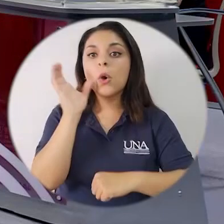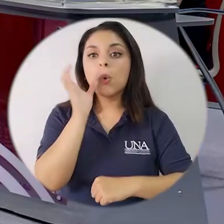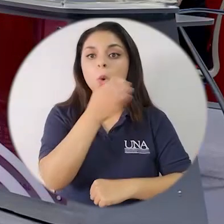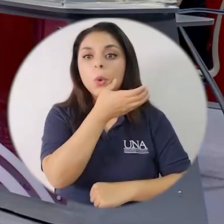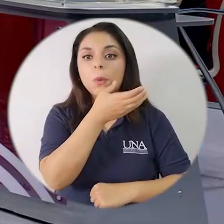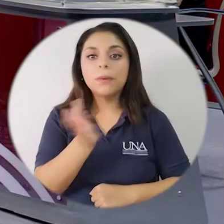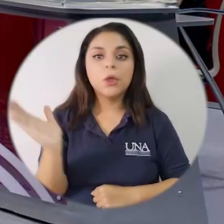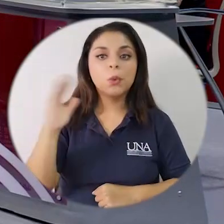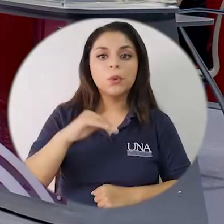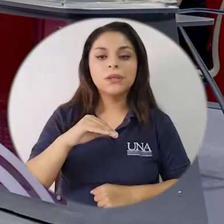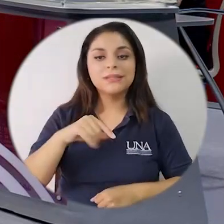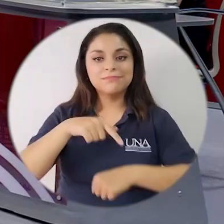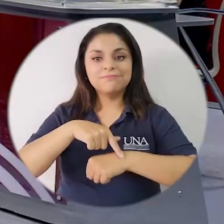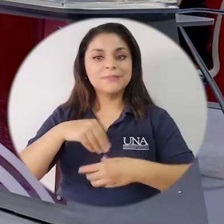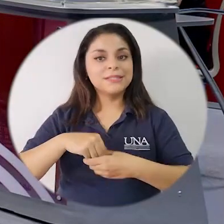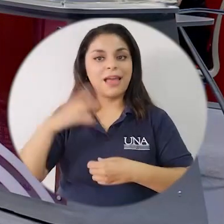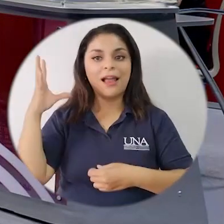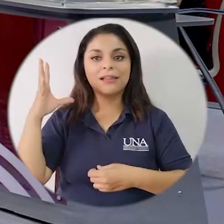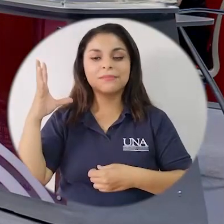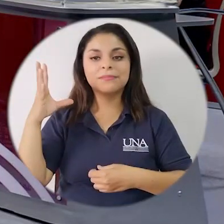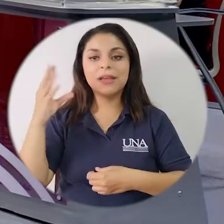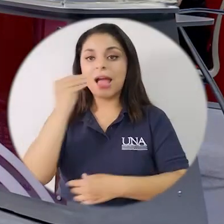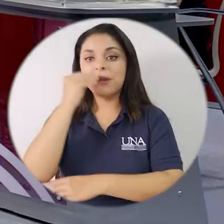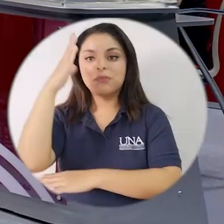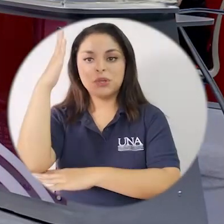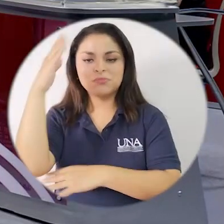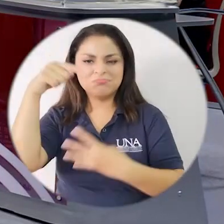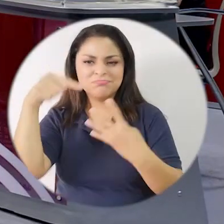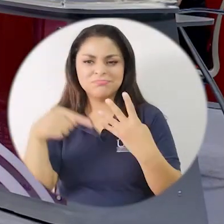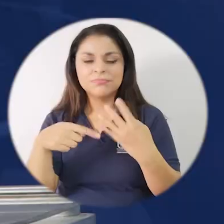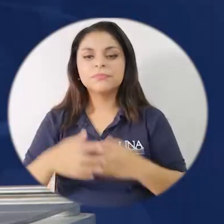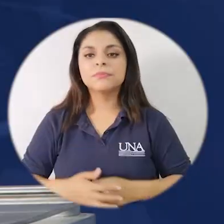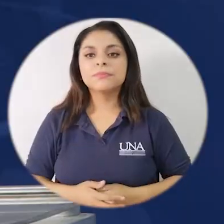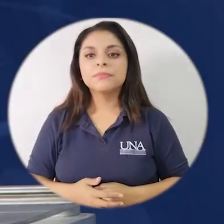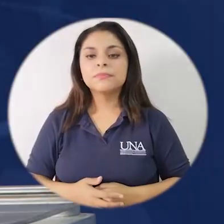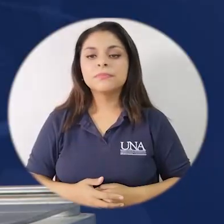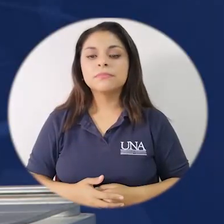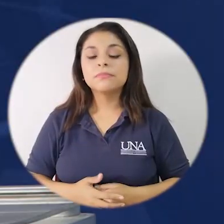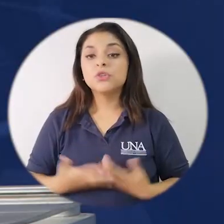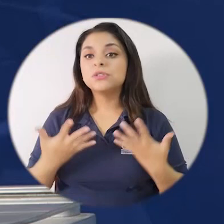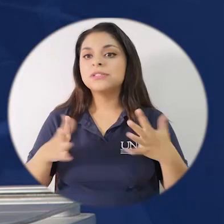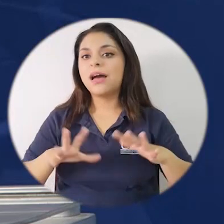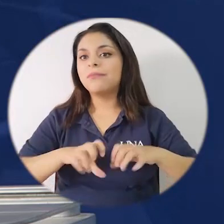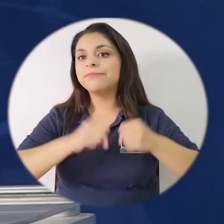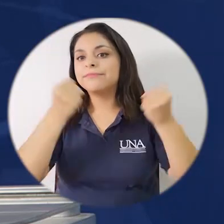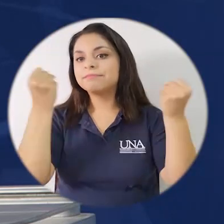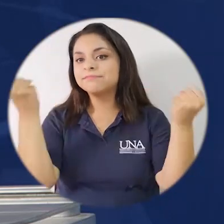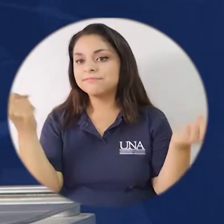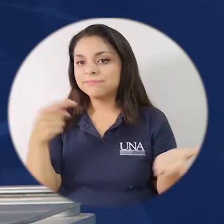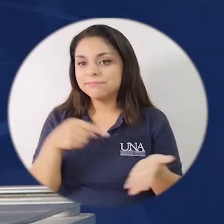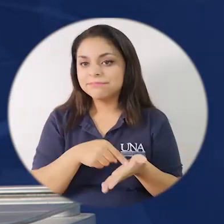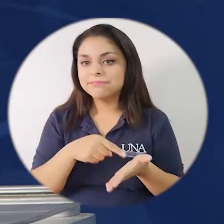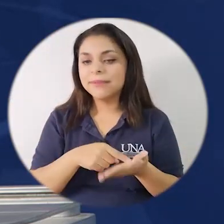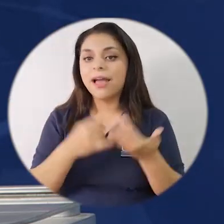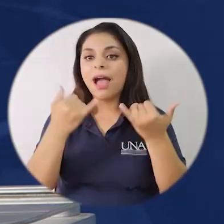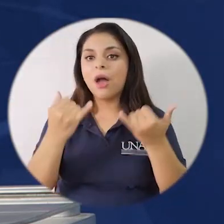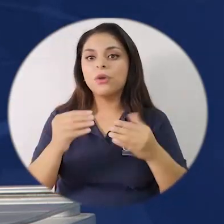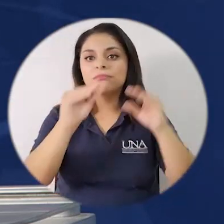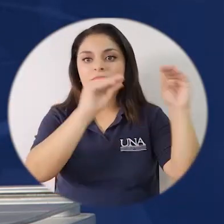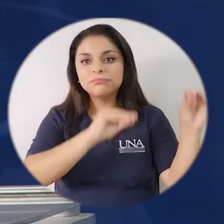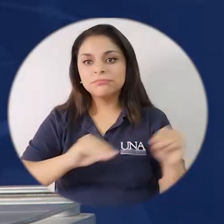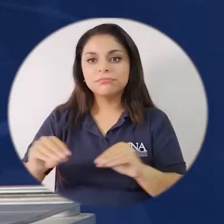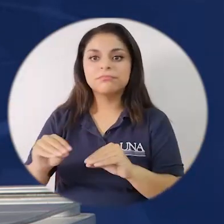hora del comedor, ¿verdad? Otro recreo, la salida, la hora del almuerzo, etcétera. ¿Se vino a romper esto con esta